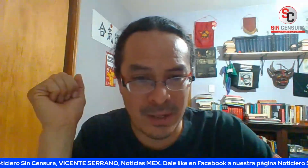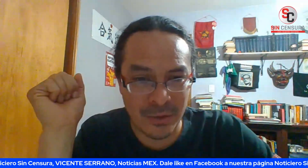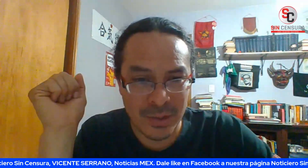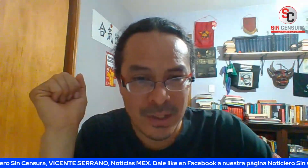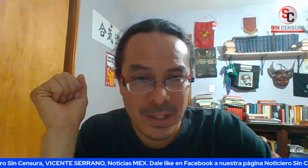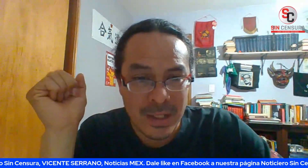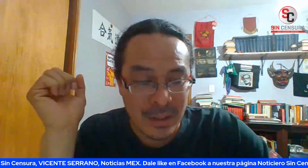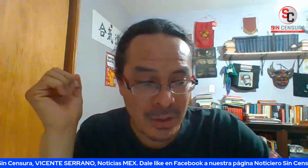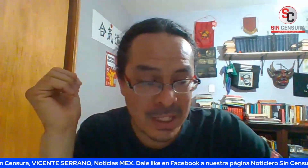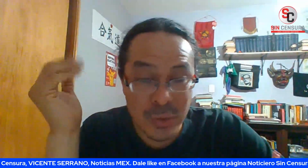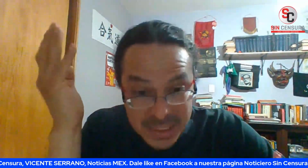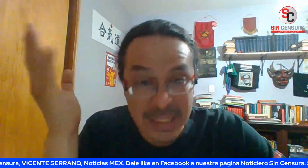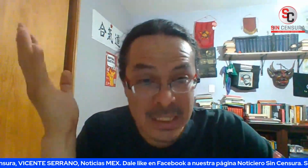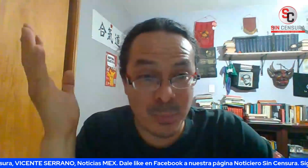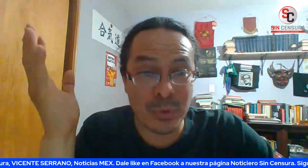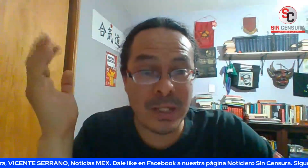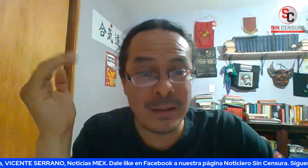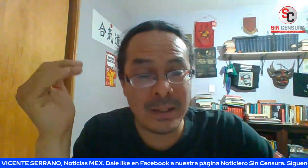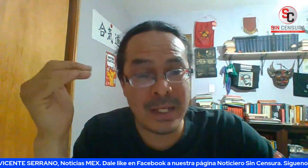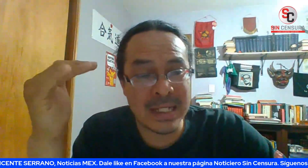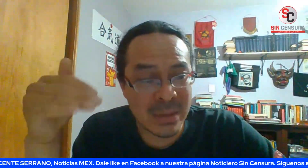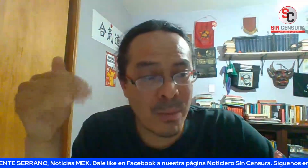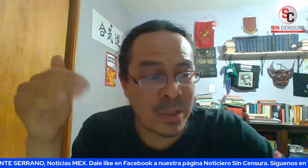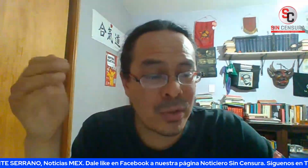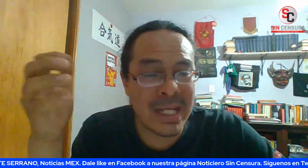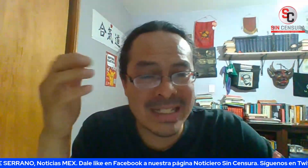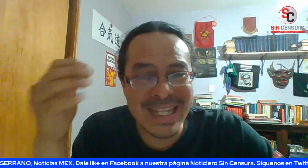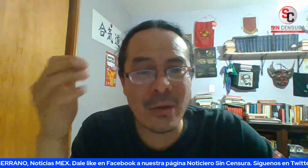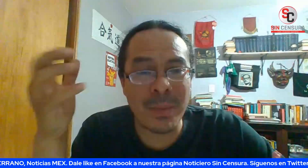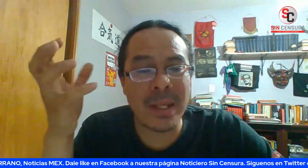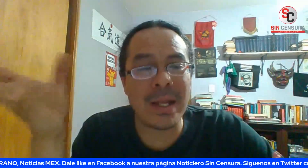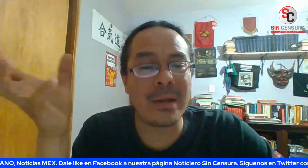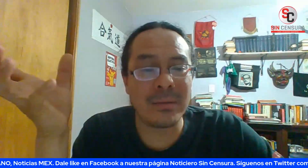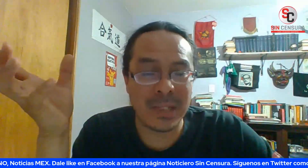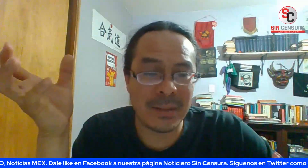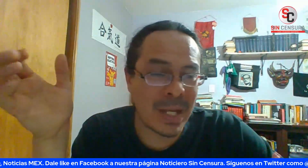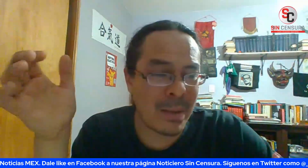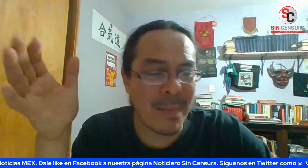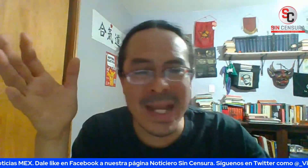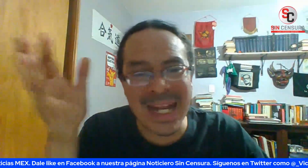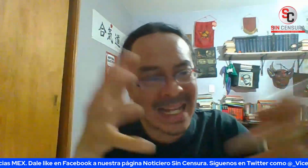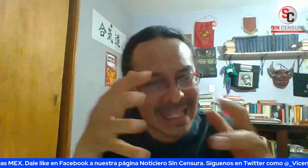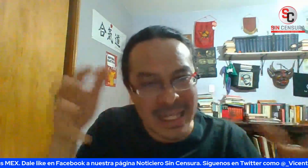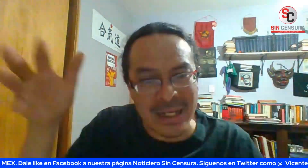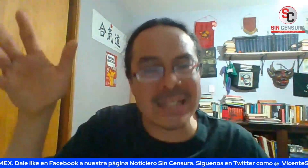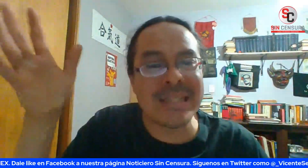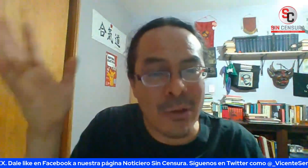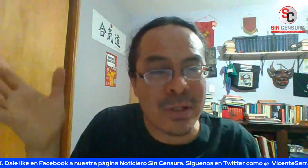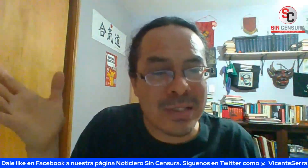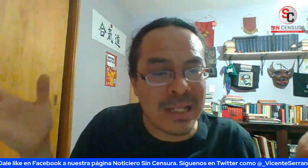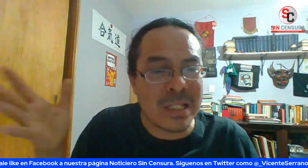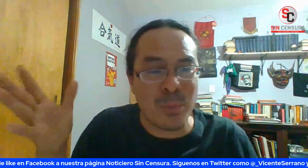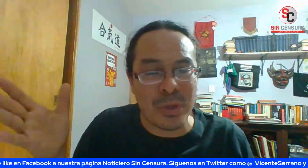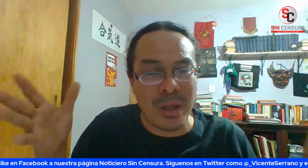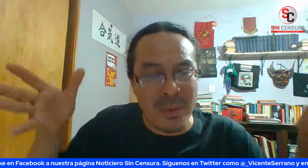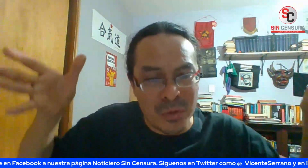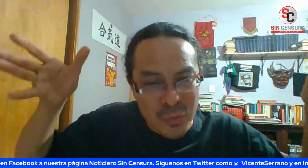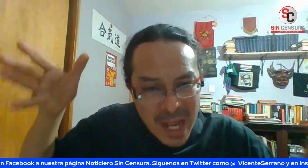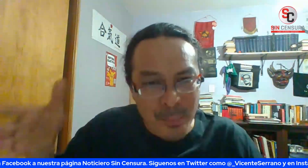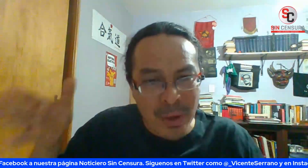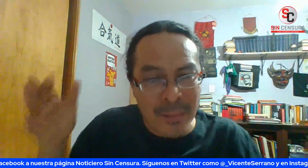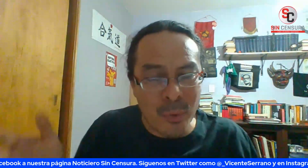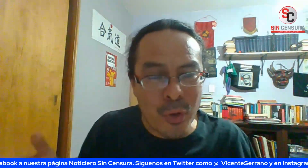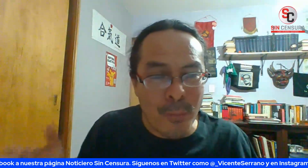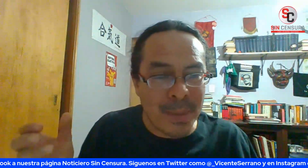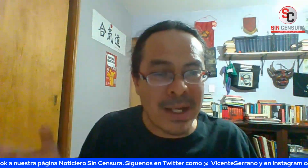López Obrador. Creo que eso está en disputa. En este momento el Estado mexicano, en América Latina el Estado está en disputa. Vivimos